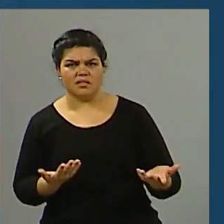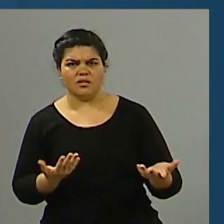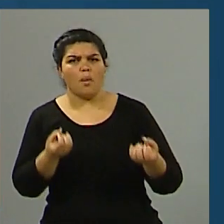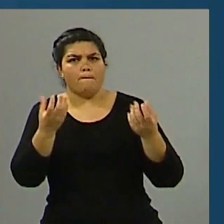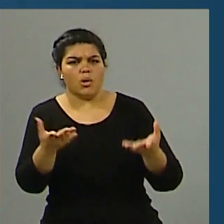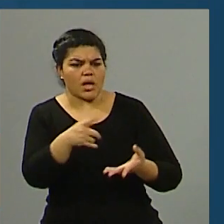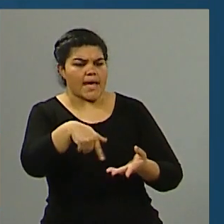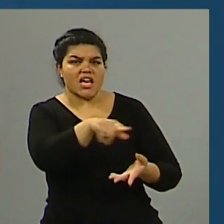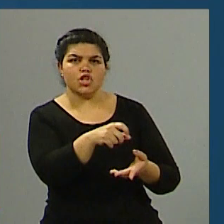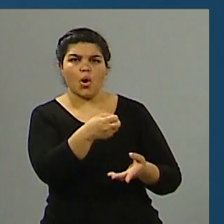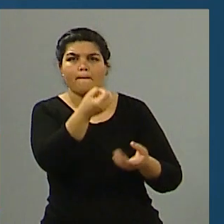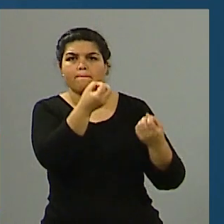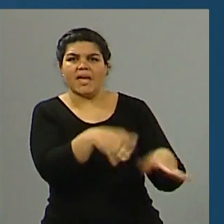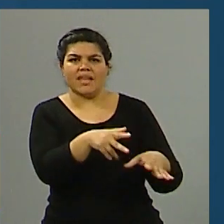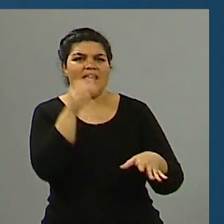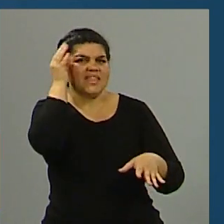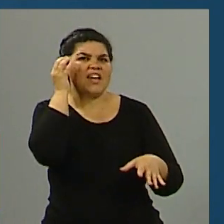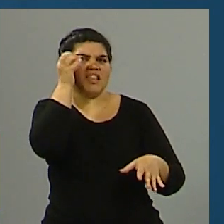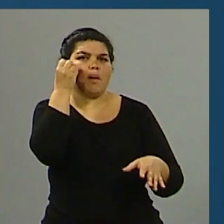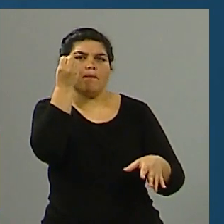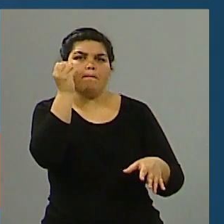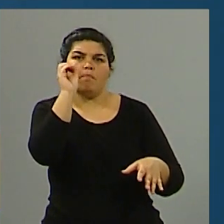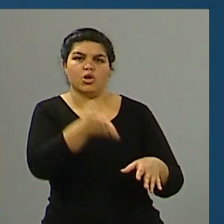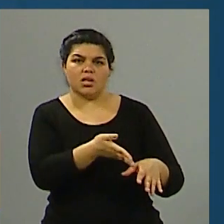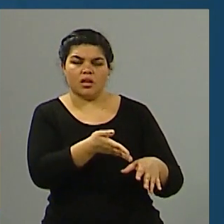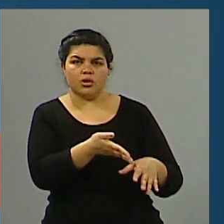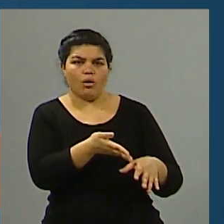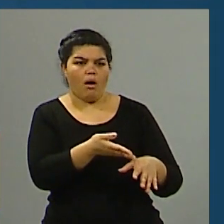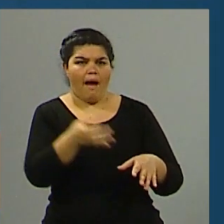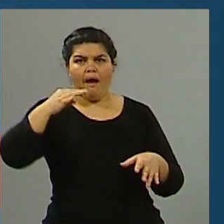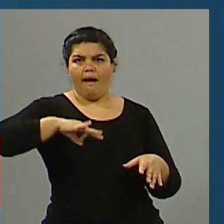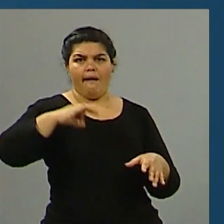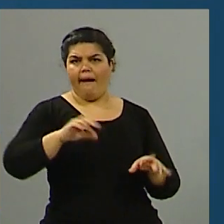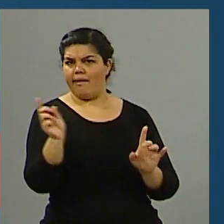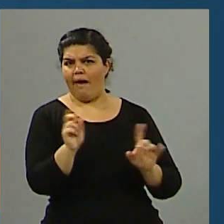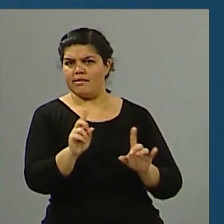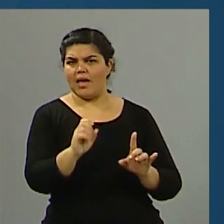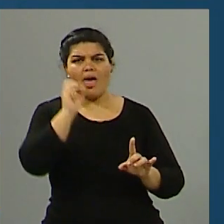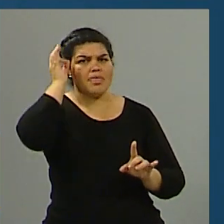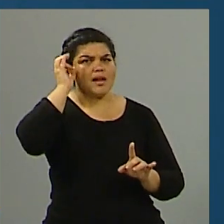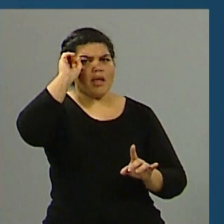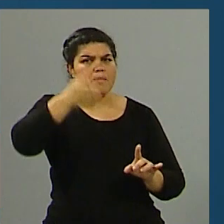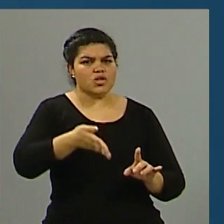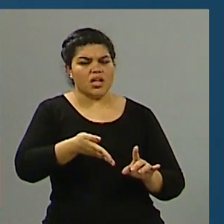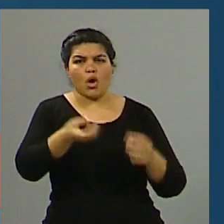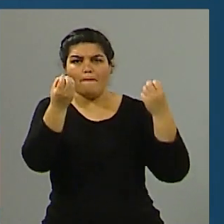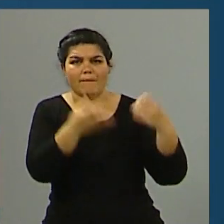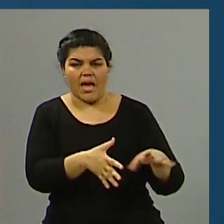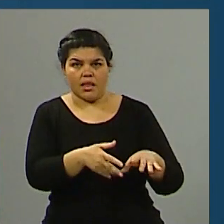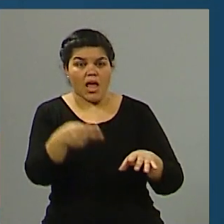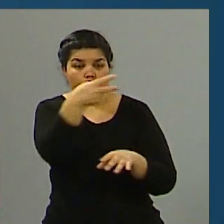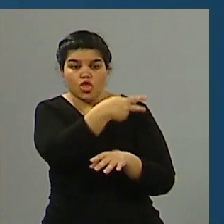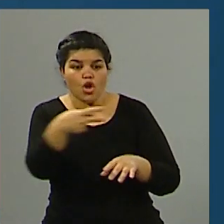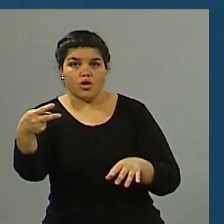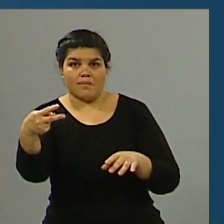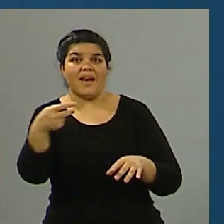un 30% del valor de su dinero. Es una realidad. Pero el tema es también que yo creo que, como lo dijo el otro día el presidente de